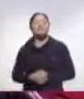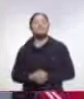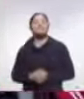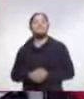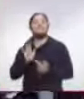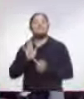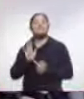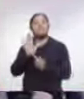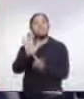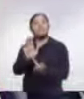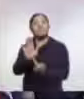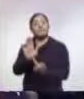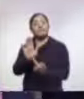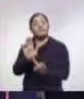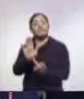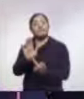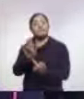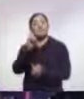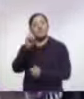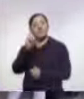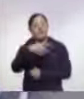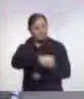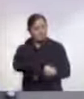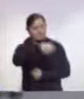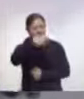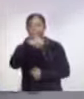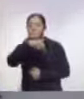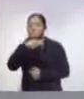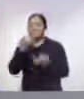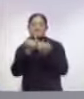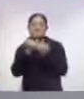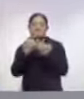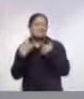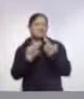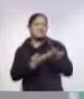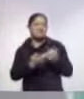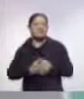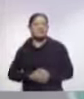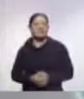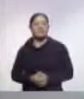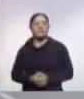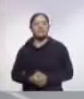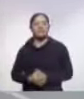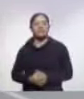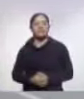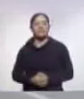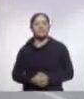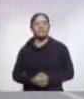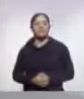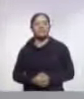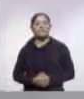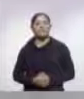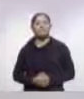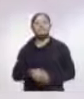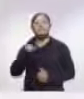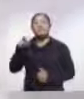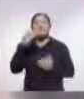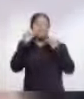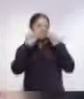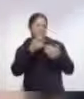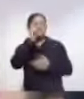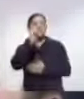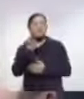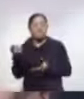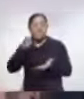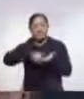enseñar una bolsa que es la que trae el regalo y quiero que vean qué es lo que contiene.